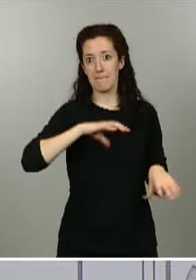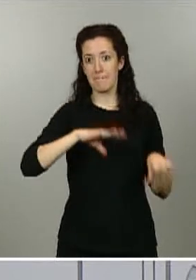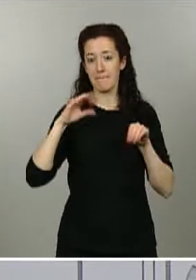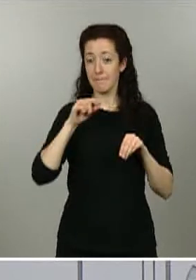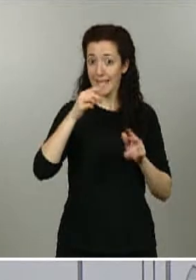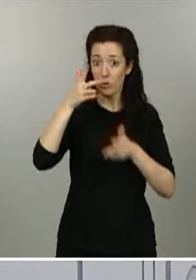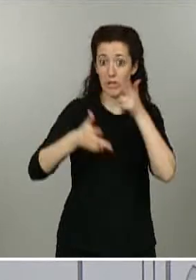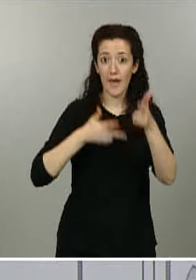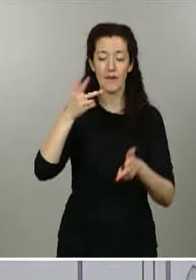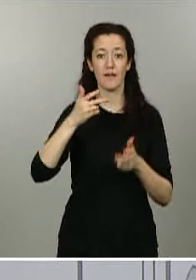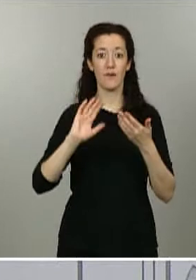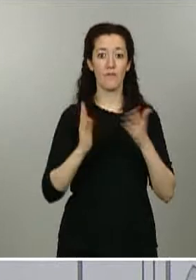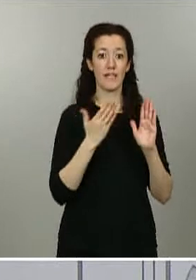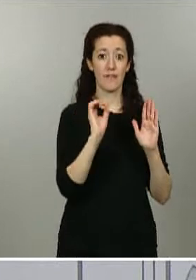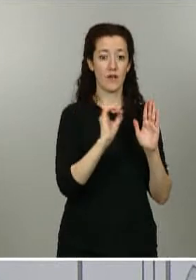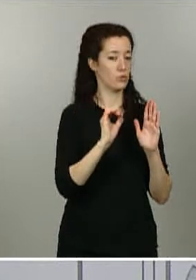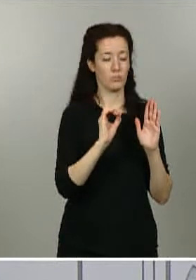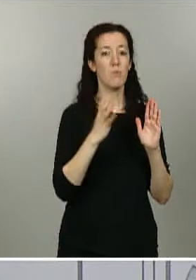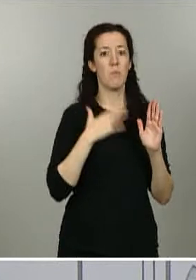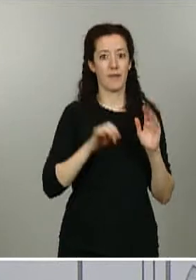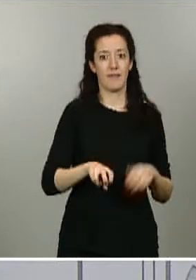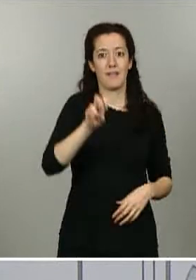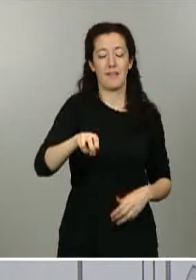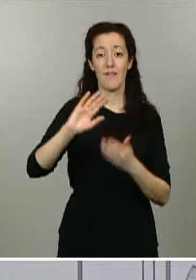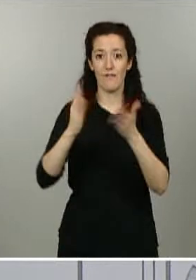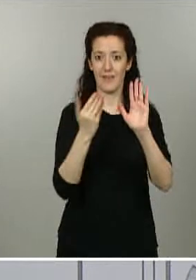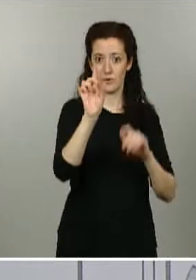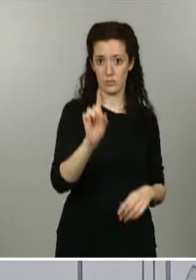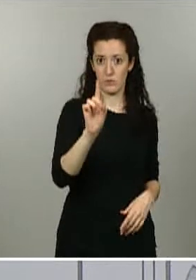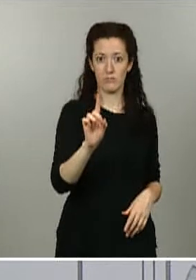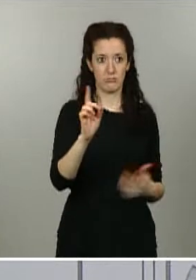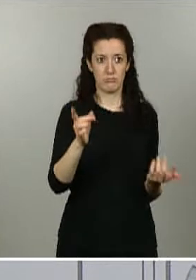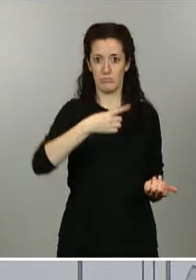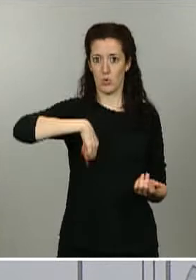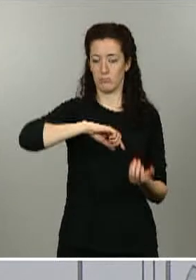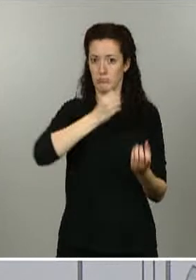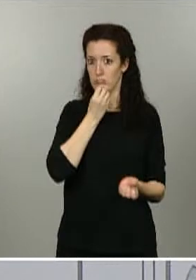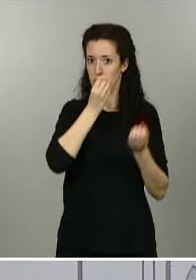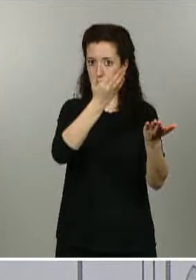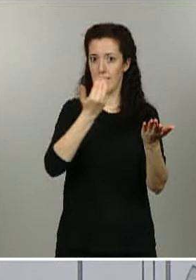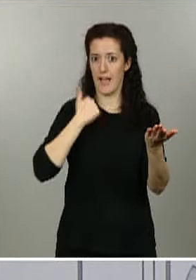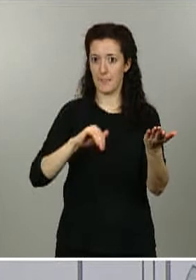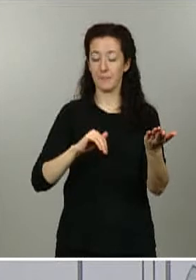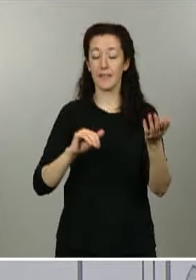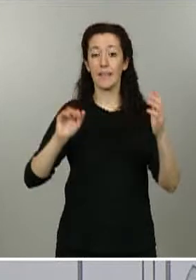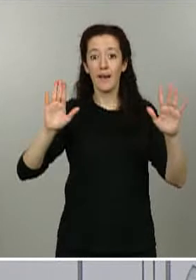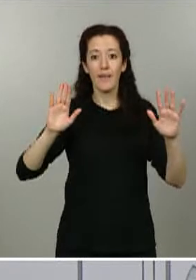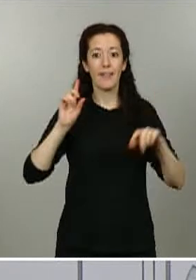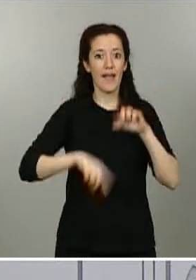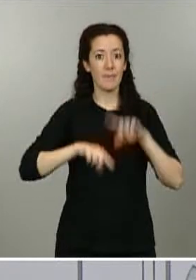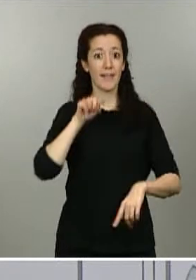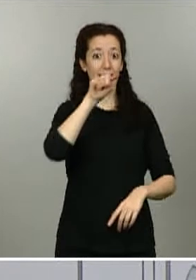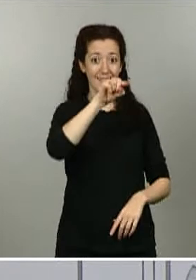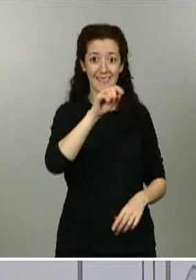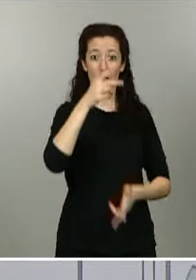fase y así es como se informó. Si luego a nivel autonómico han decidido hacer algún recorte